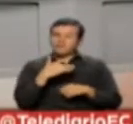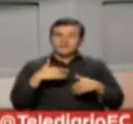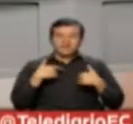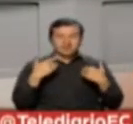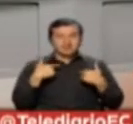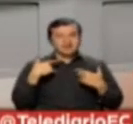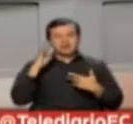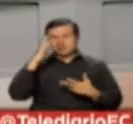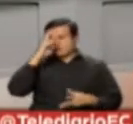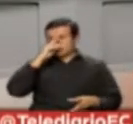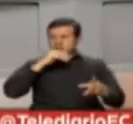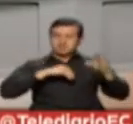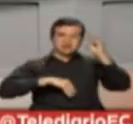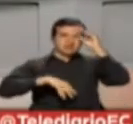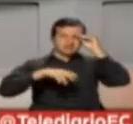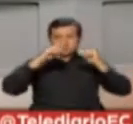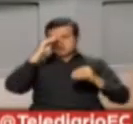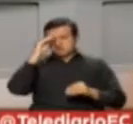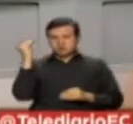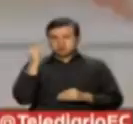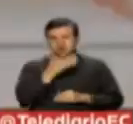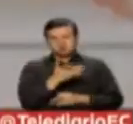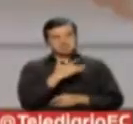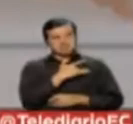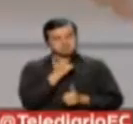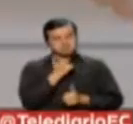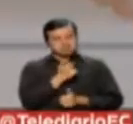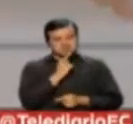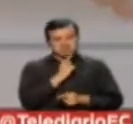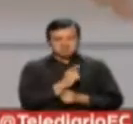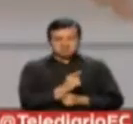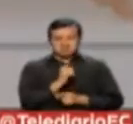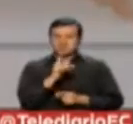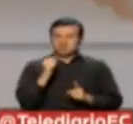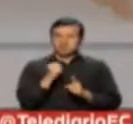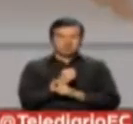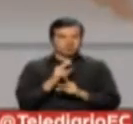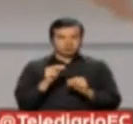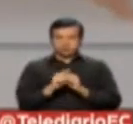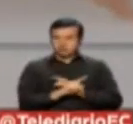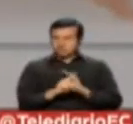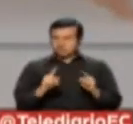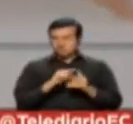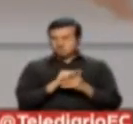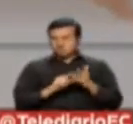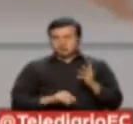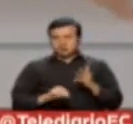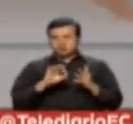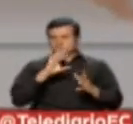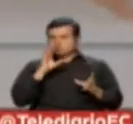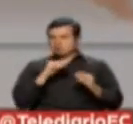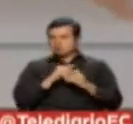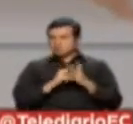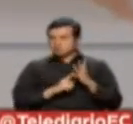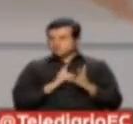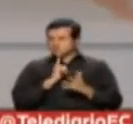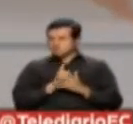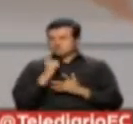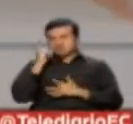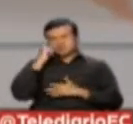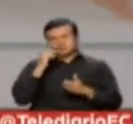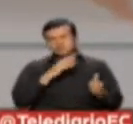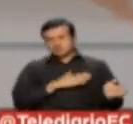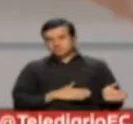lo que logre es de aprendizaje que logre que los chicos se sientan bien que se logre que no haya violencia dentro del sistema escolar entonces todas las regulaciones están pensadas